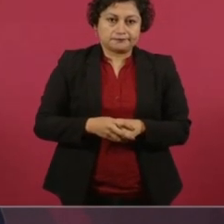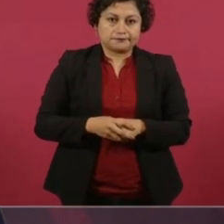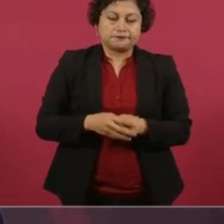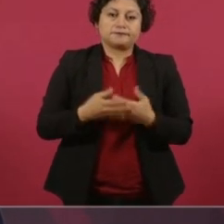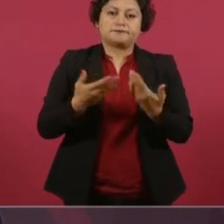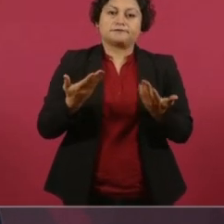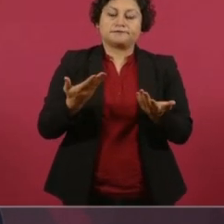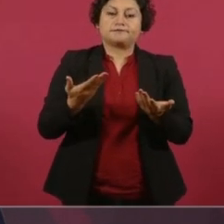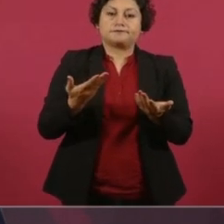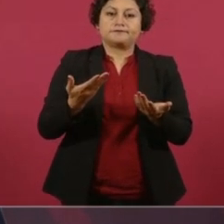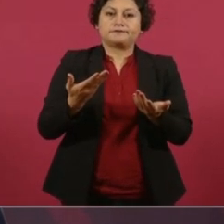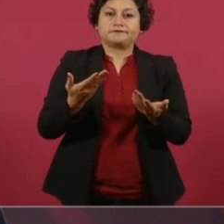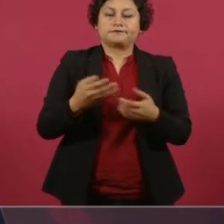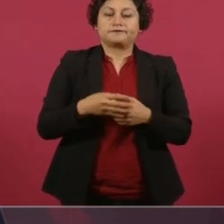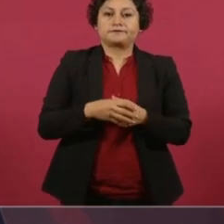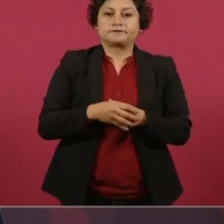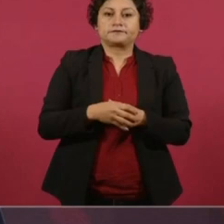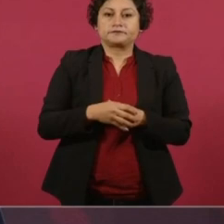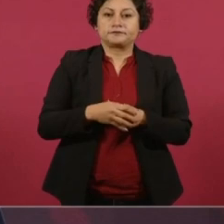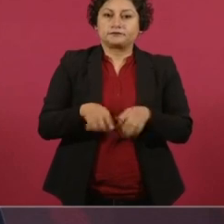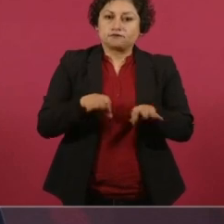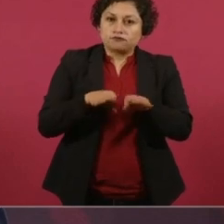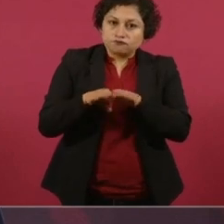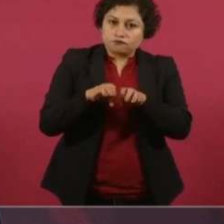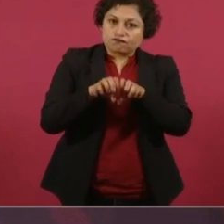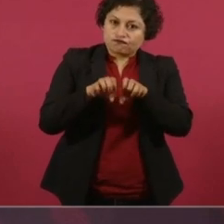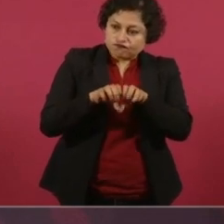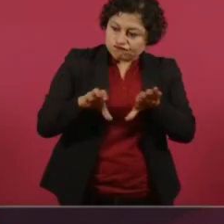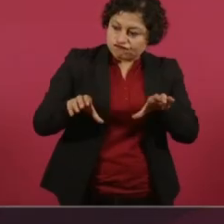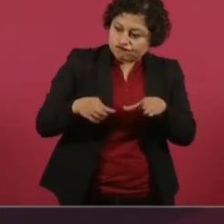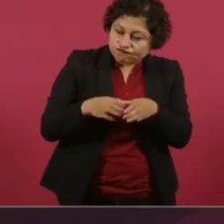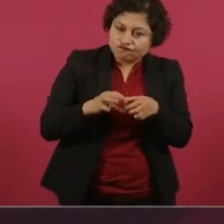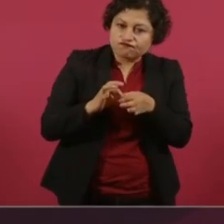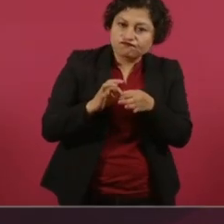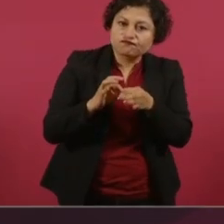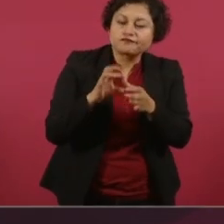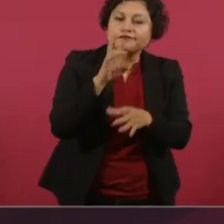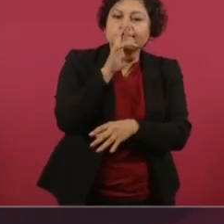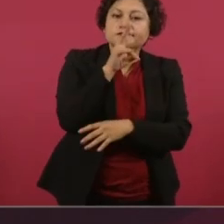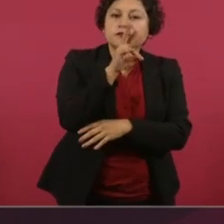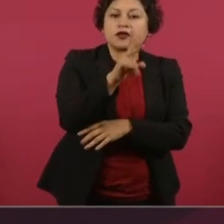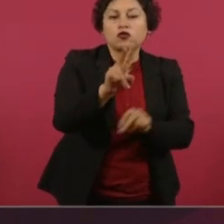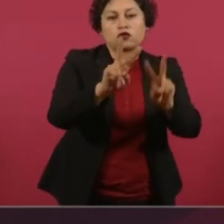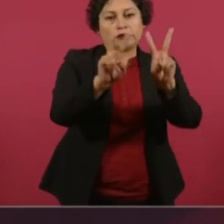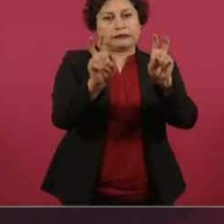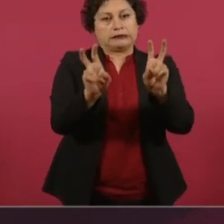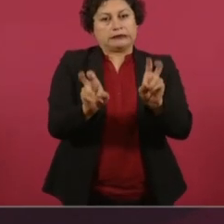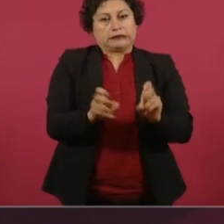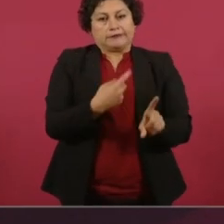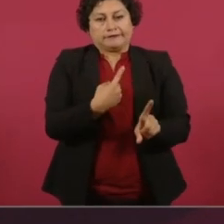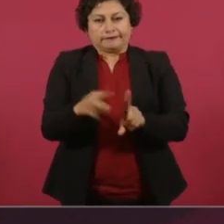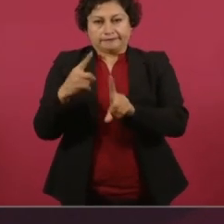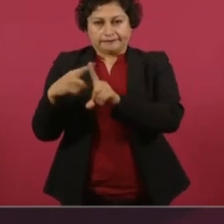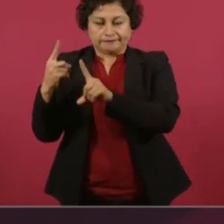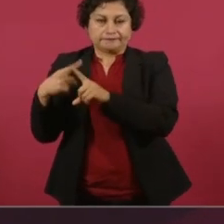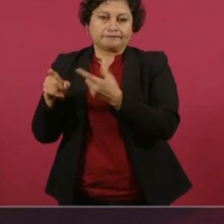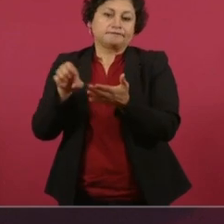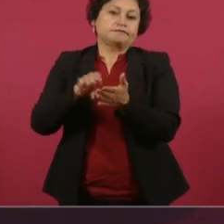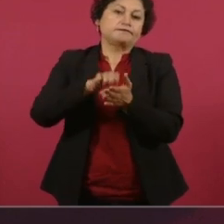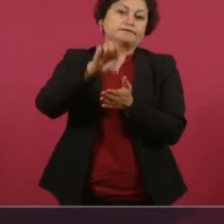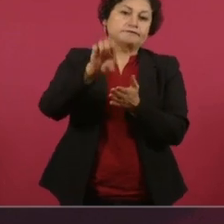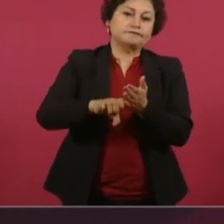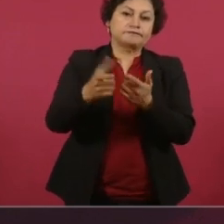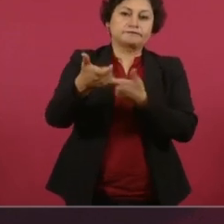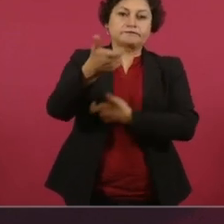mejorar la cooperación en todos los aspectos, en lo